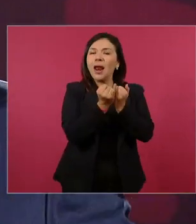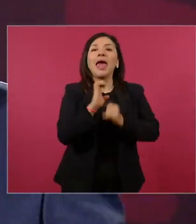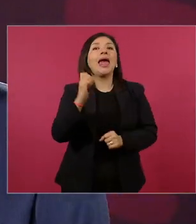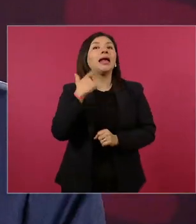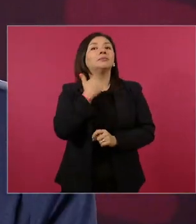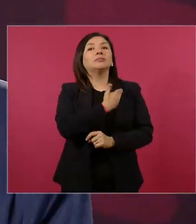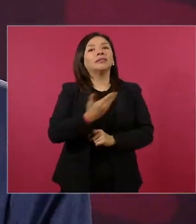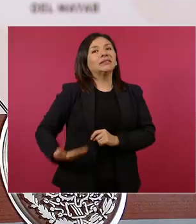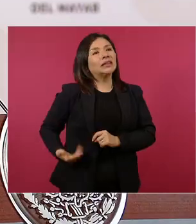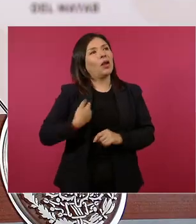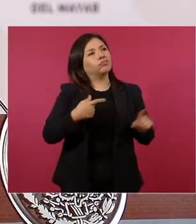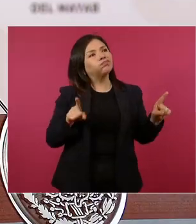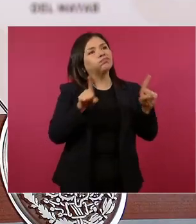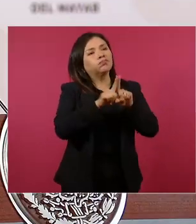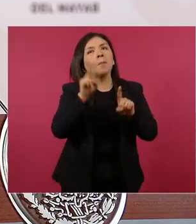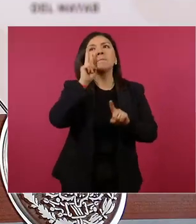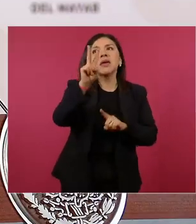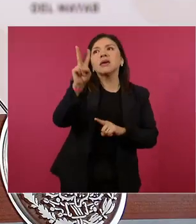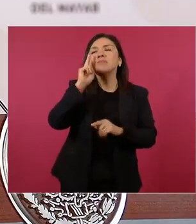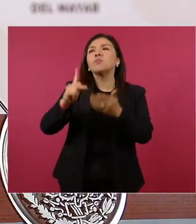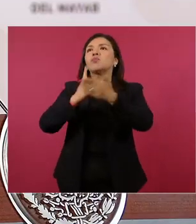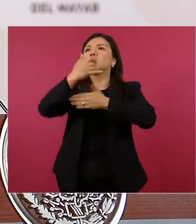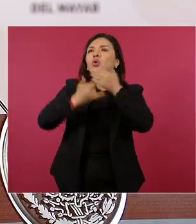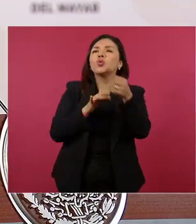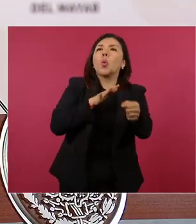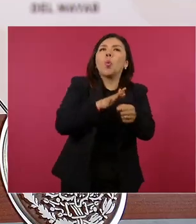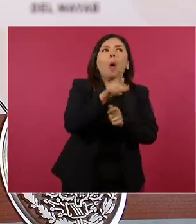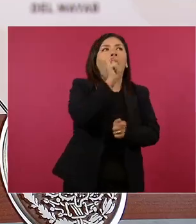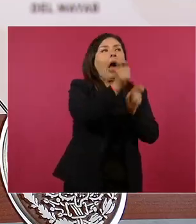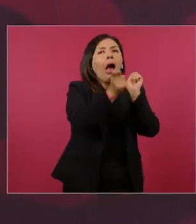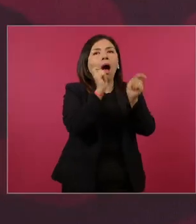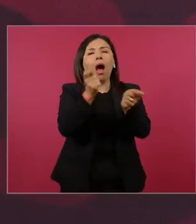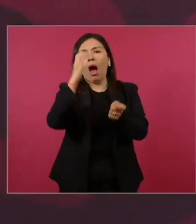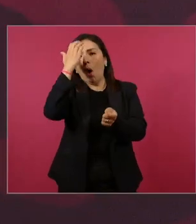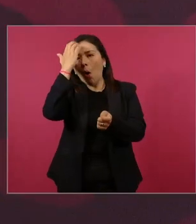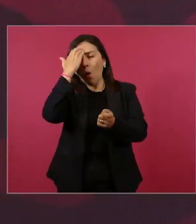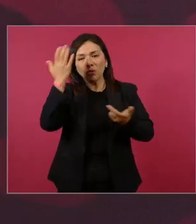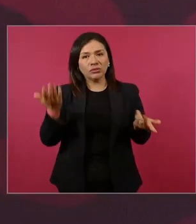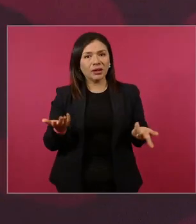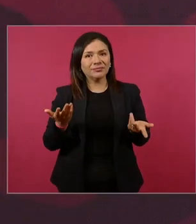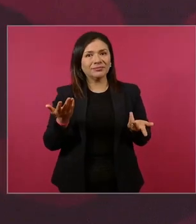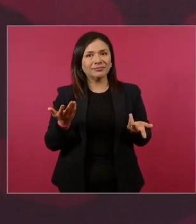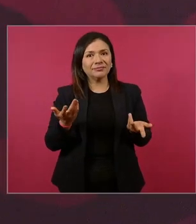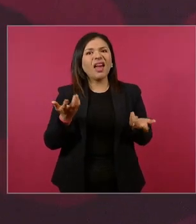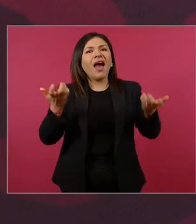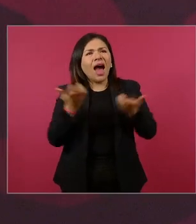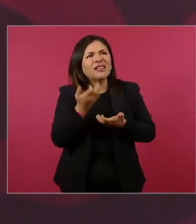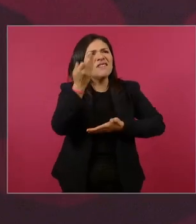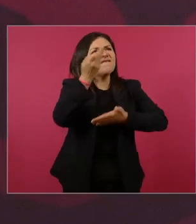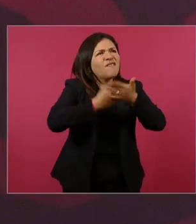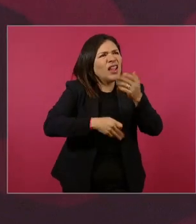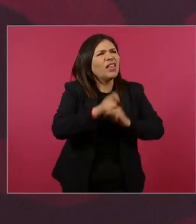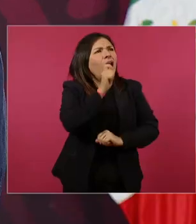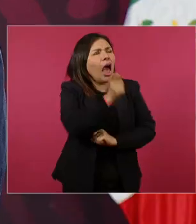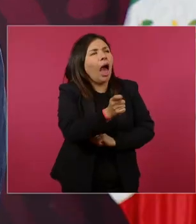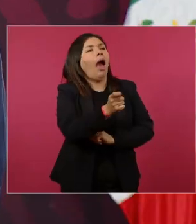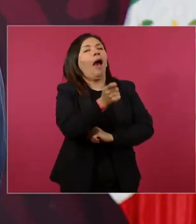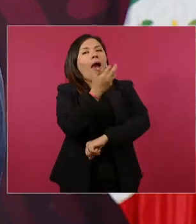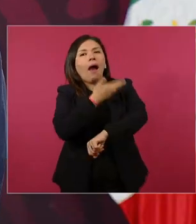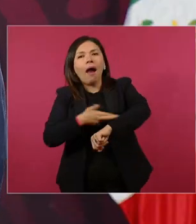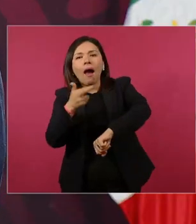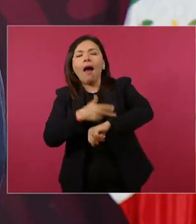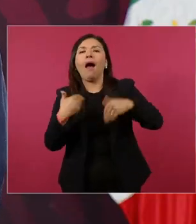viendo los proyectos que estaban en proceso,